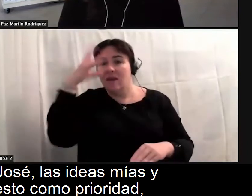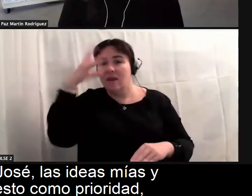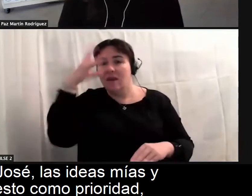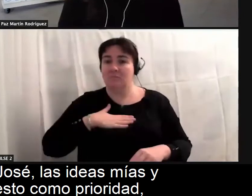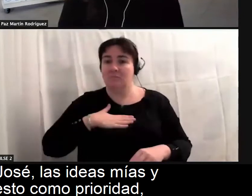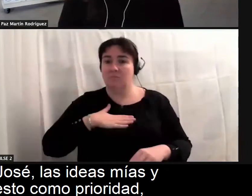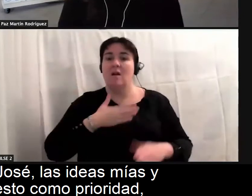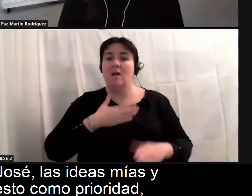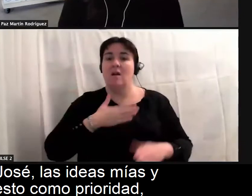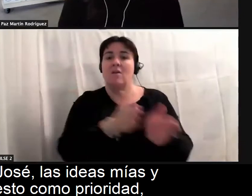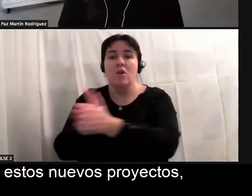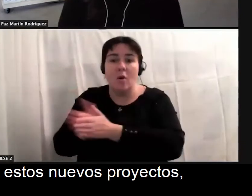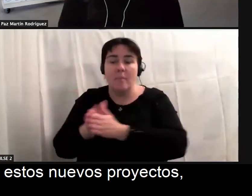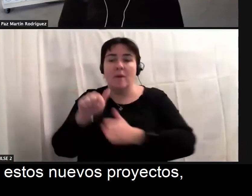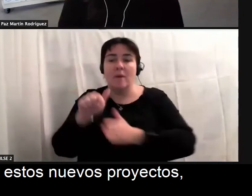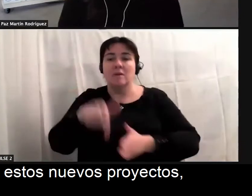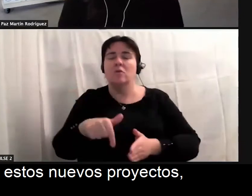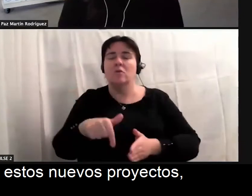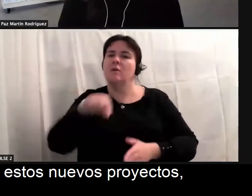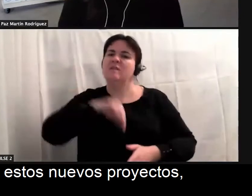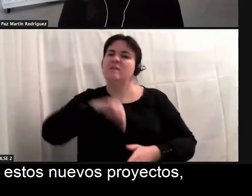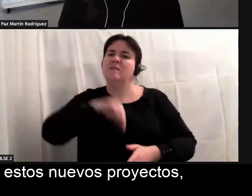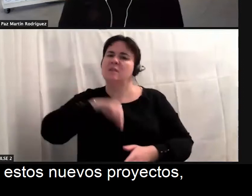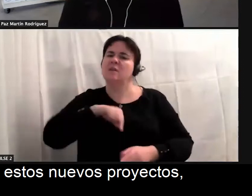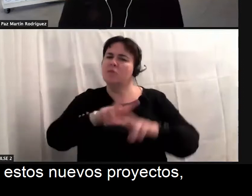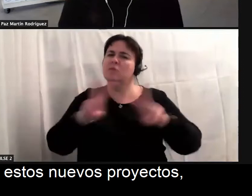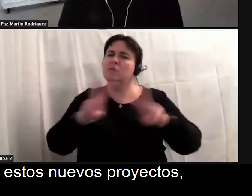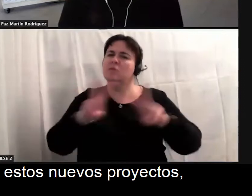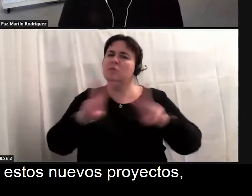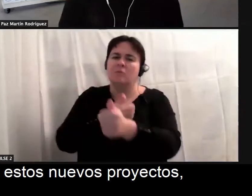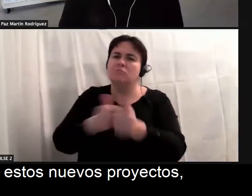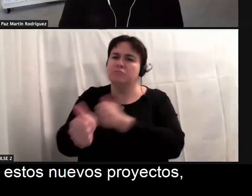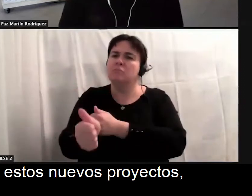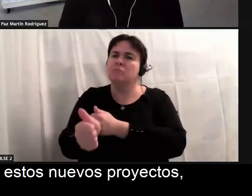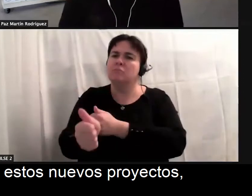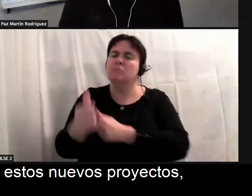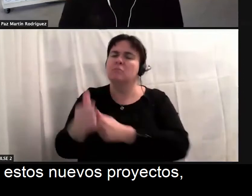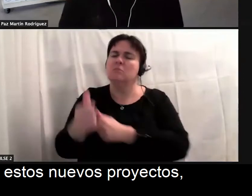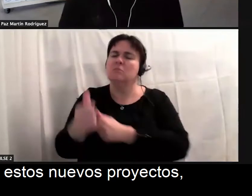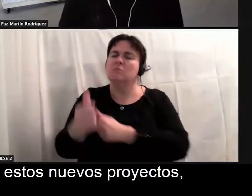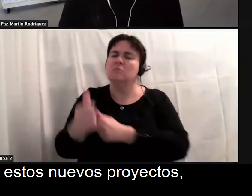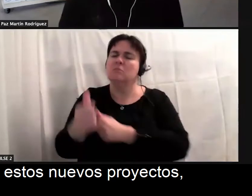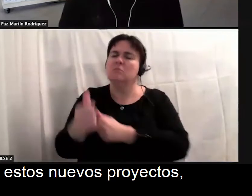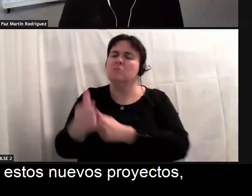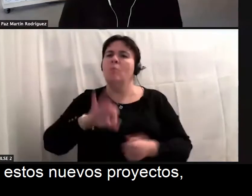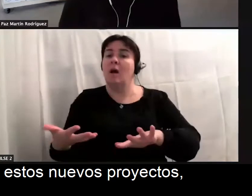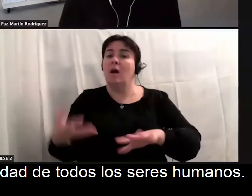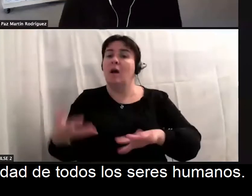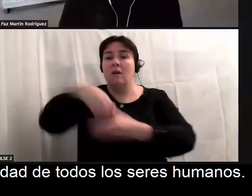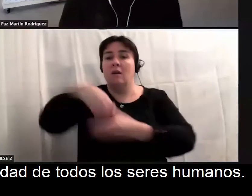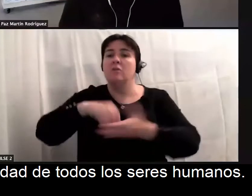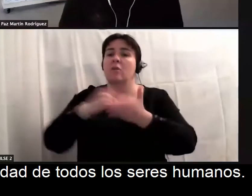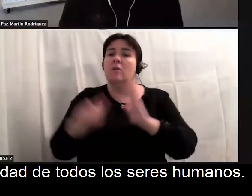como una prioridad, se puede implementar dentro de esos nuevos proyectos, tendríamos un nuevo